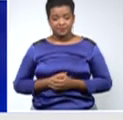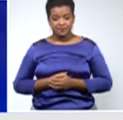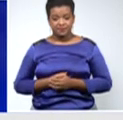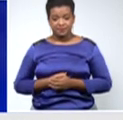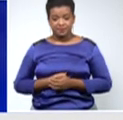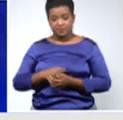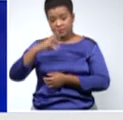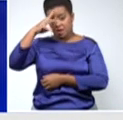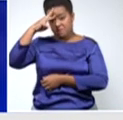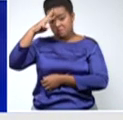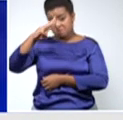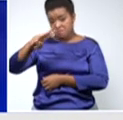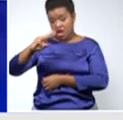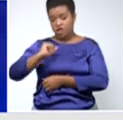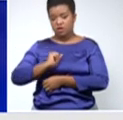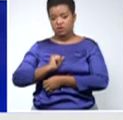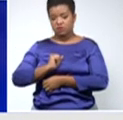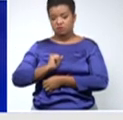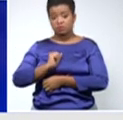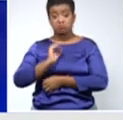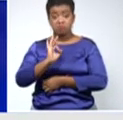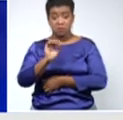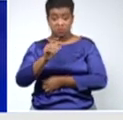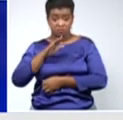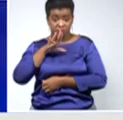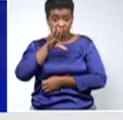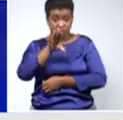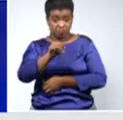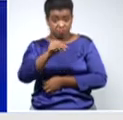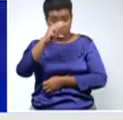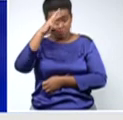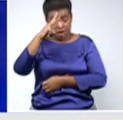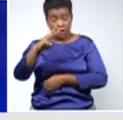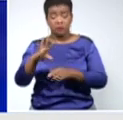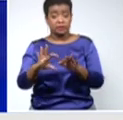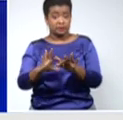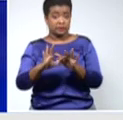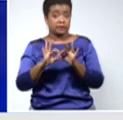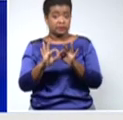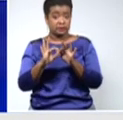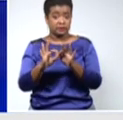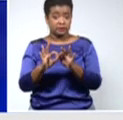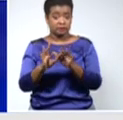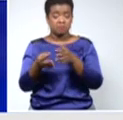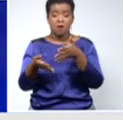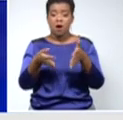México, como tú muy bien lo mencionabas ahorita, México con más de